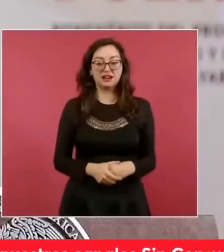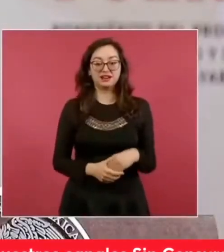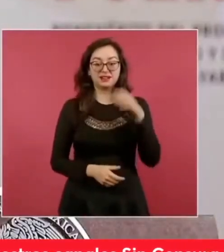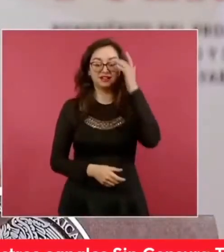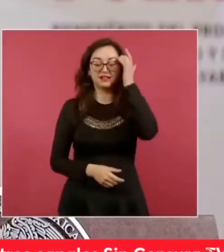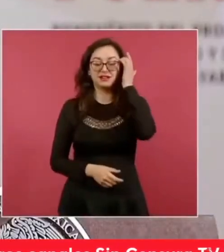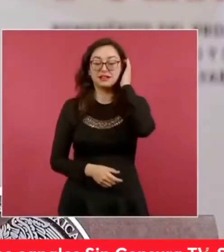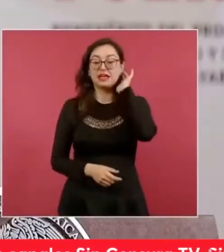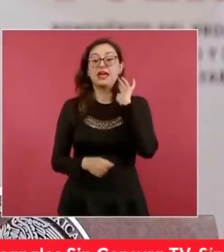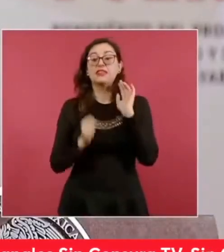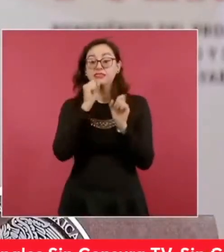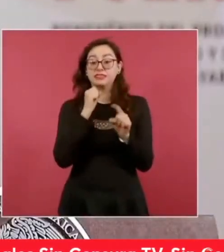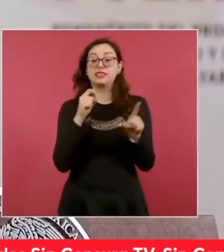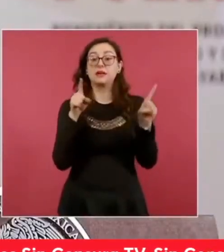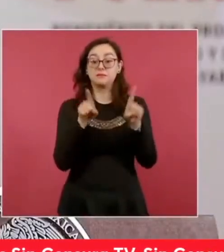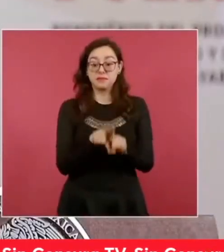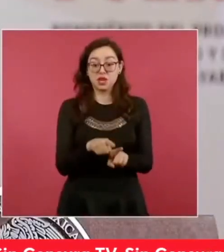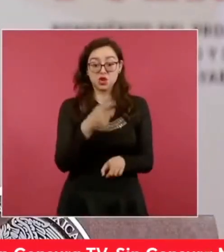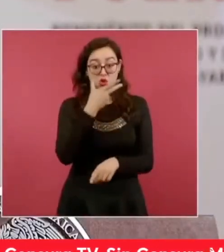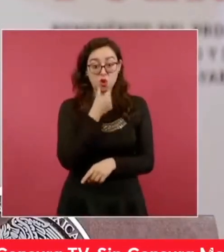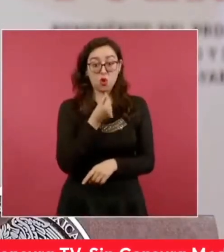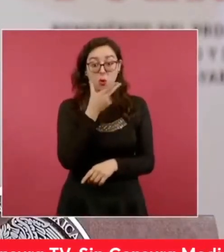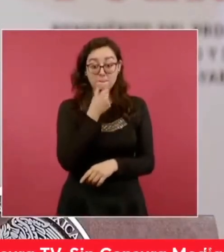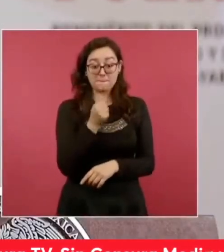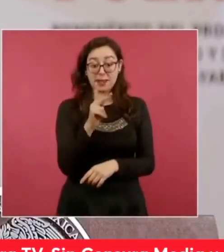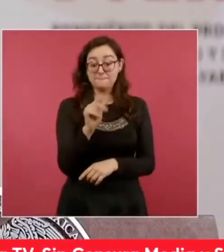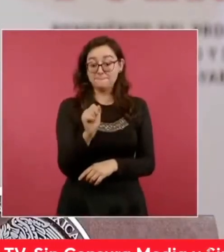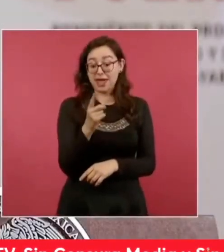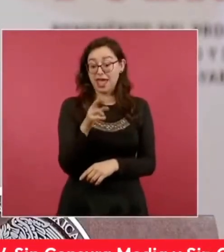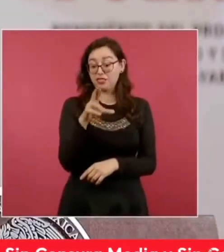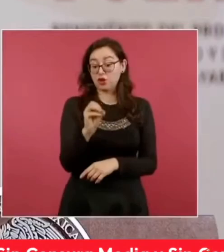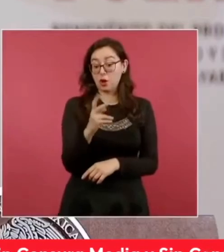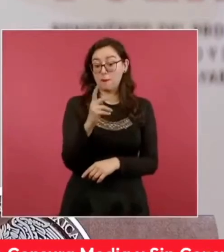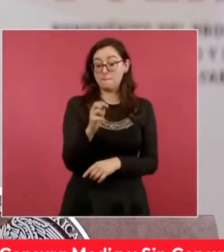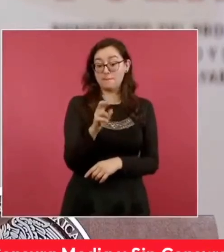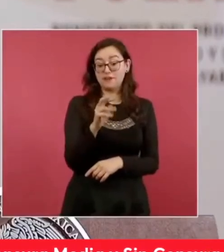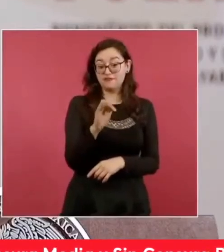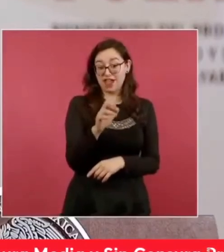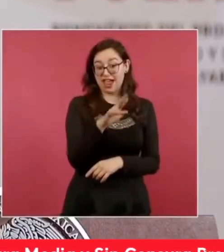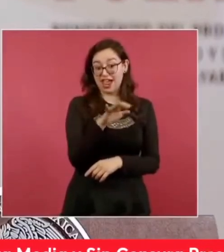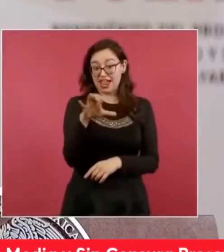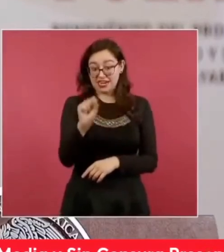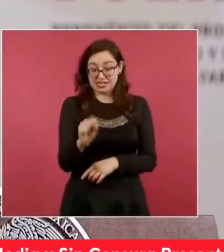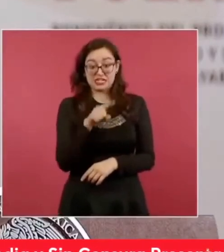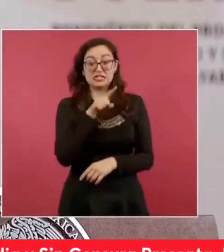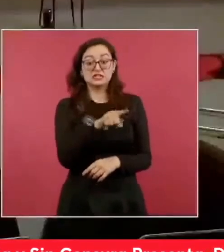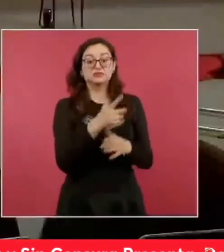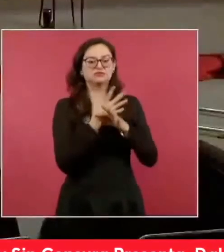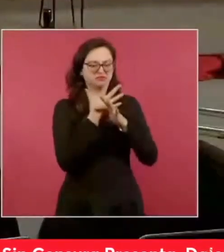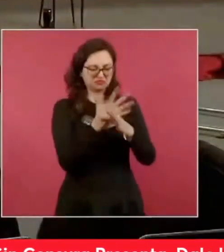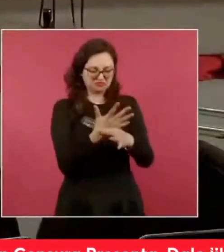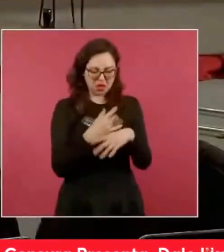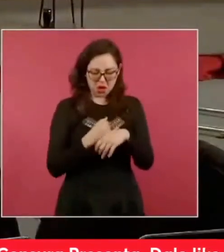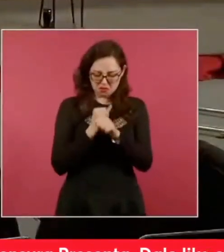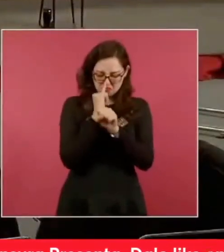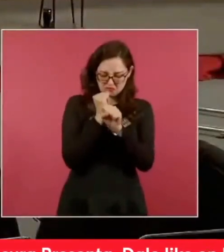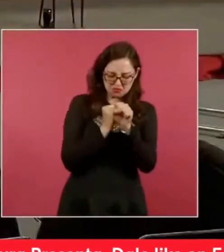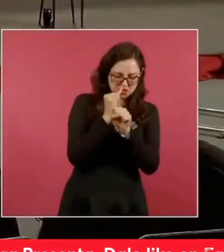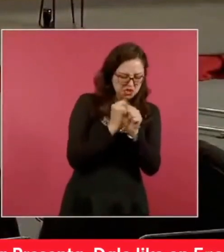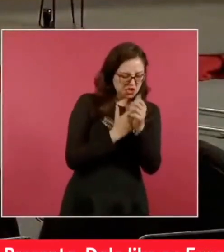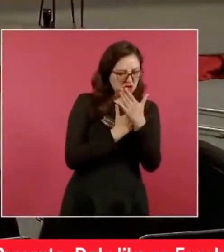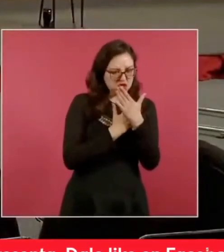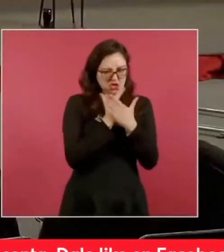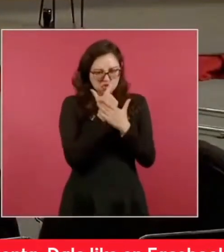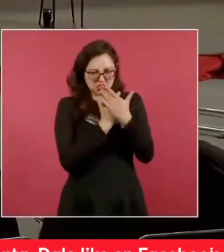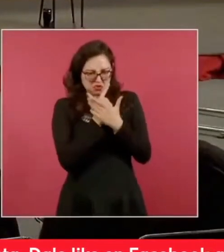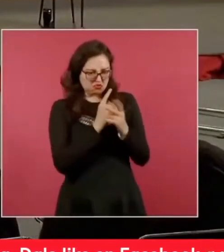fue cuando el comunicador Pedro Ferriz de Con publicó que después de un sesudo análisis con Gustavo de Hoyos,